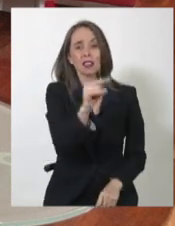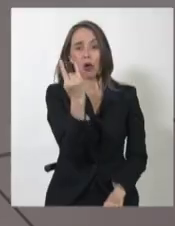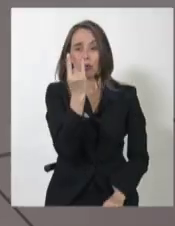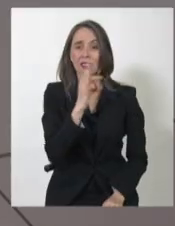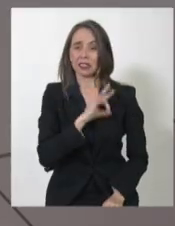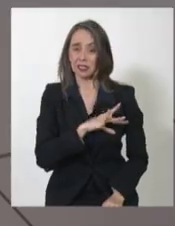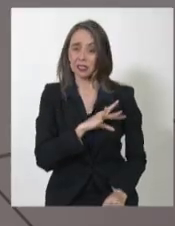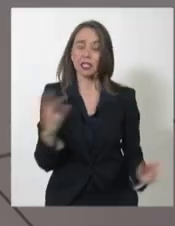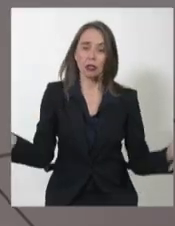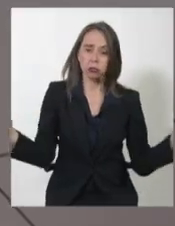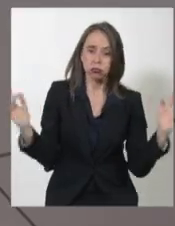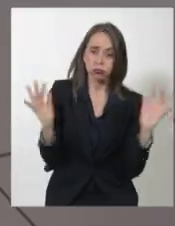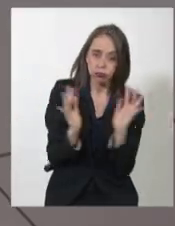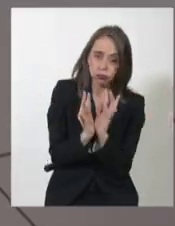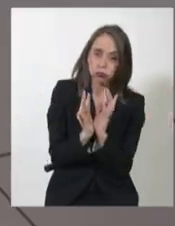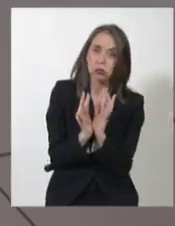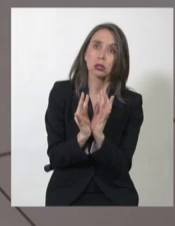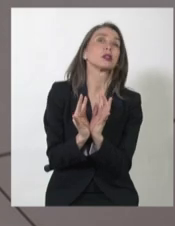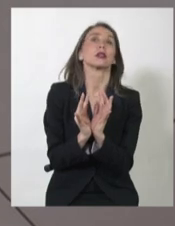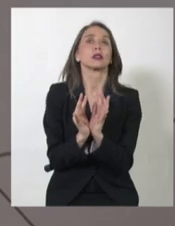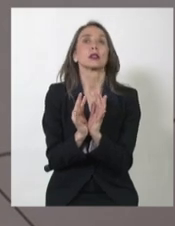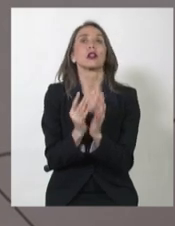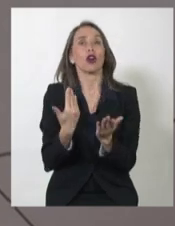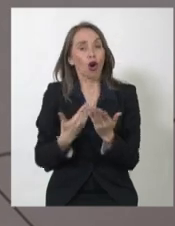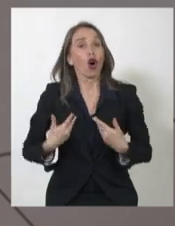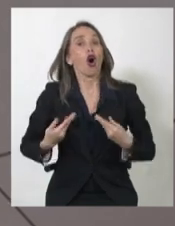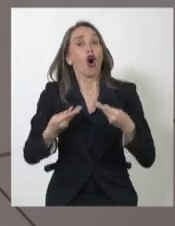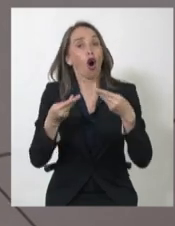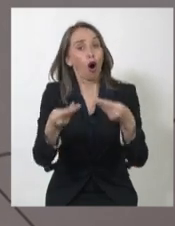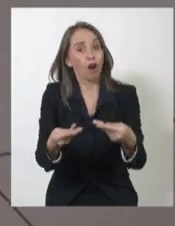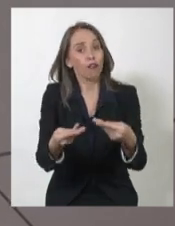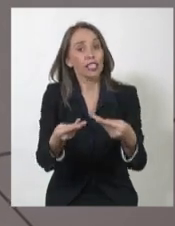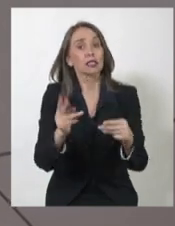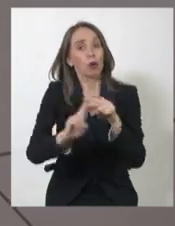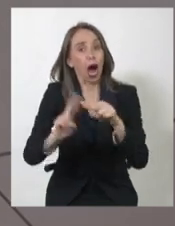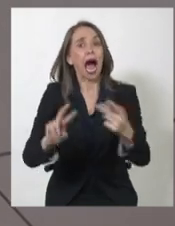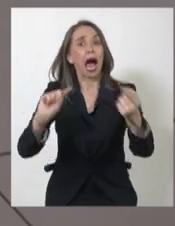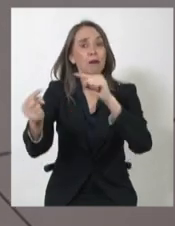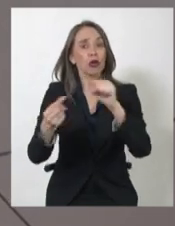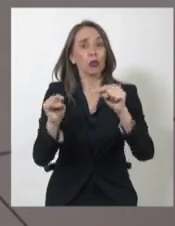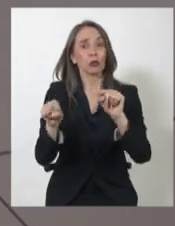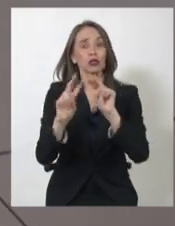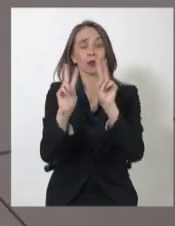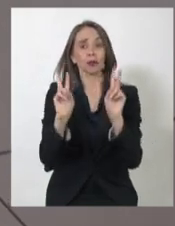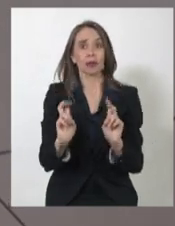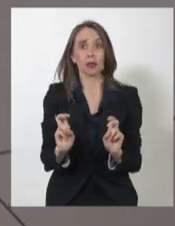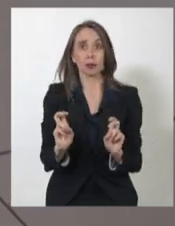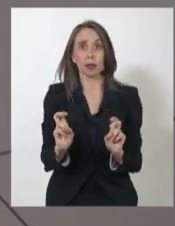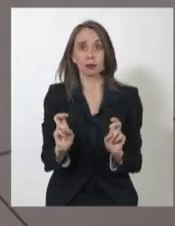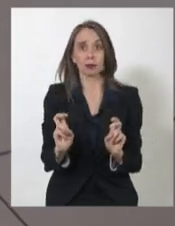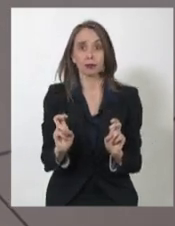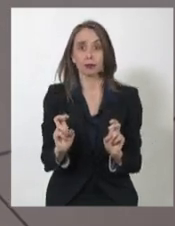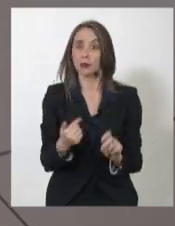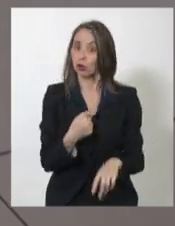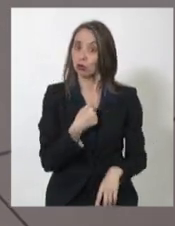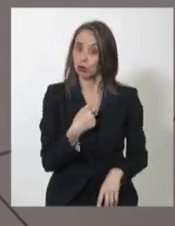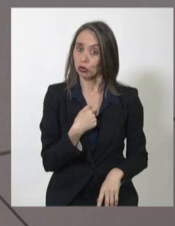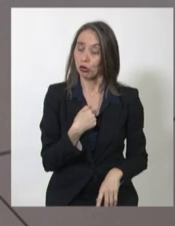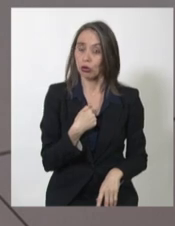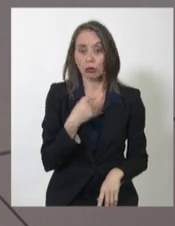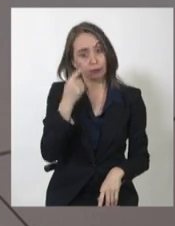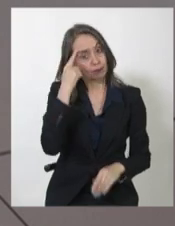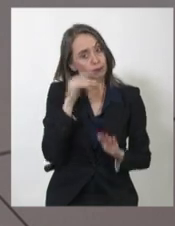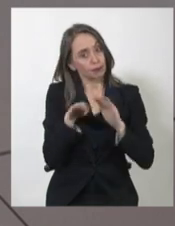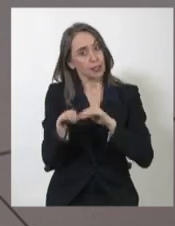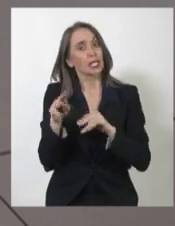país, hemos estado reflexionando y ofreciendo una discusión sobre esta materia, ¿no? Y en ese sentido yo me inclino por